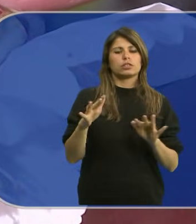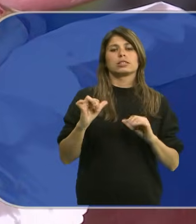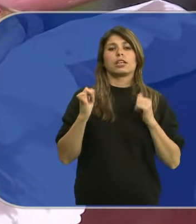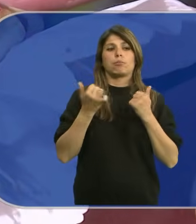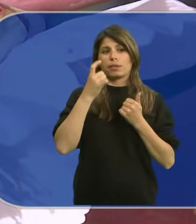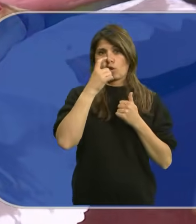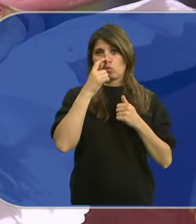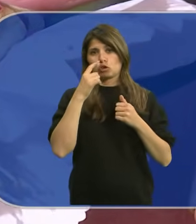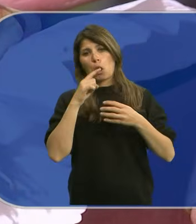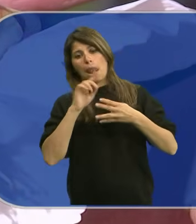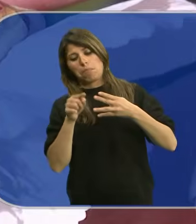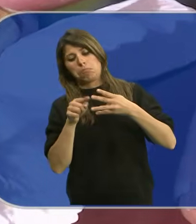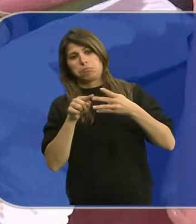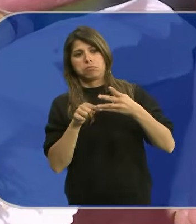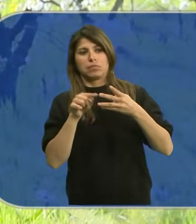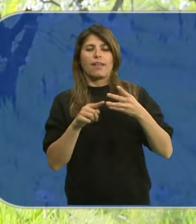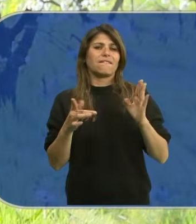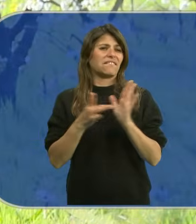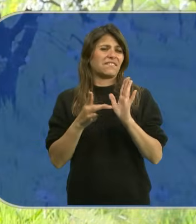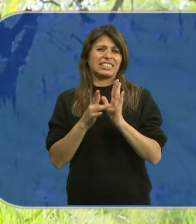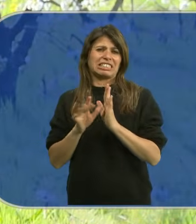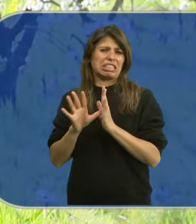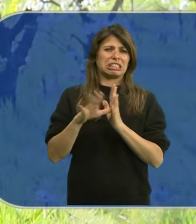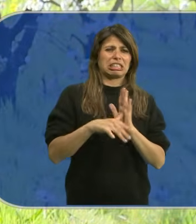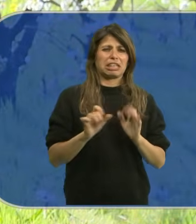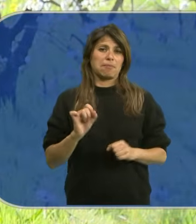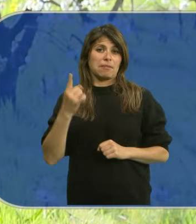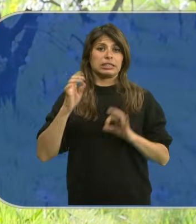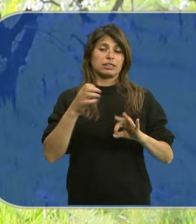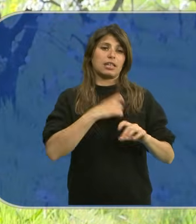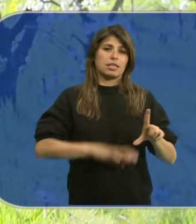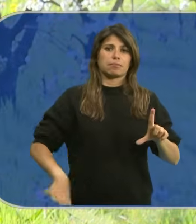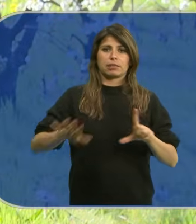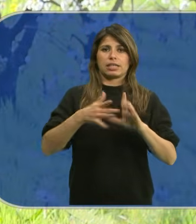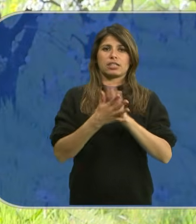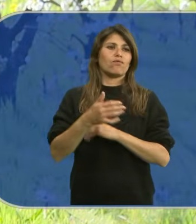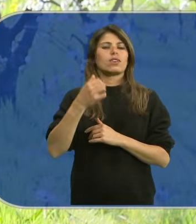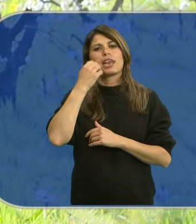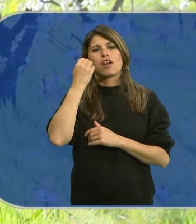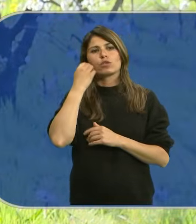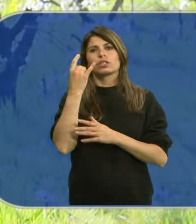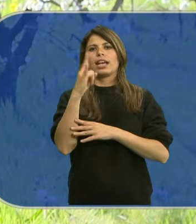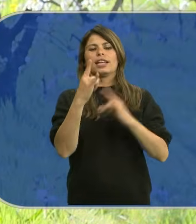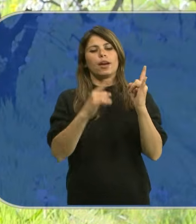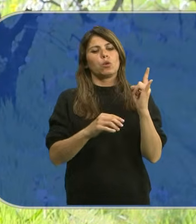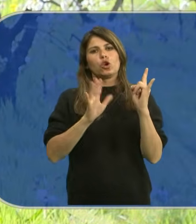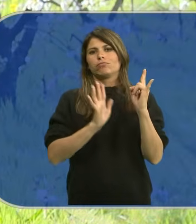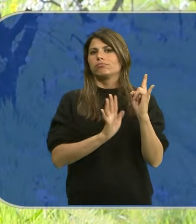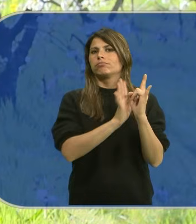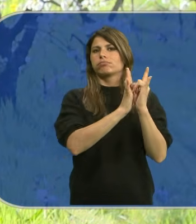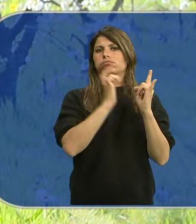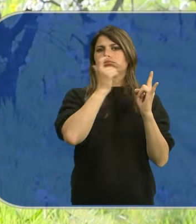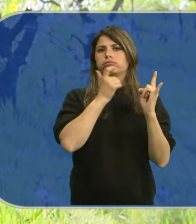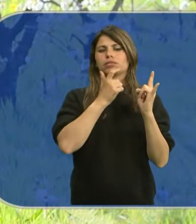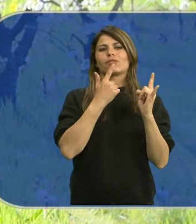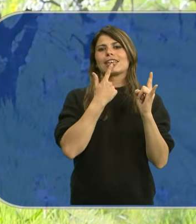a mitad del mes de junio. Es una de las cerezas más tardías de España y eso quiere decir que la fruta está más tiempo en el árbol y le da mucho más tiempo a